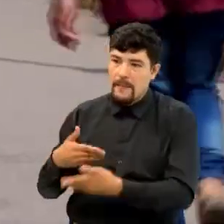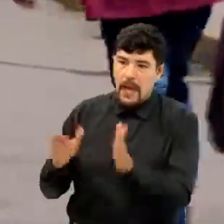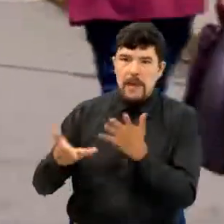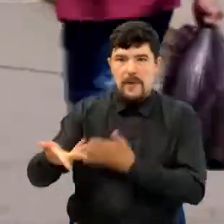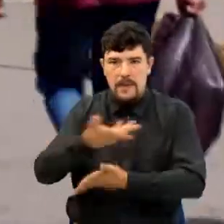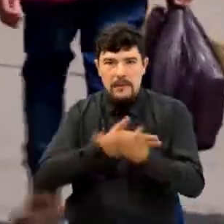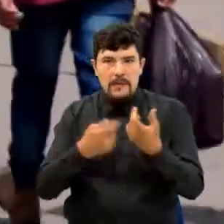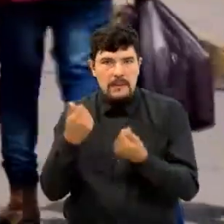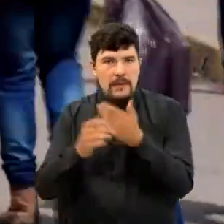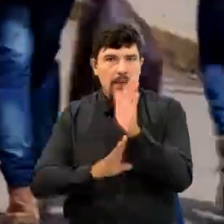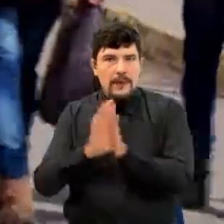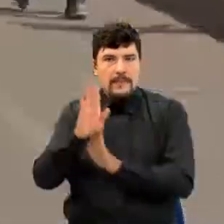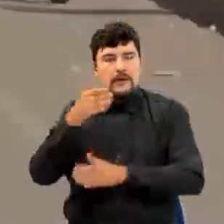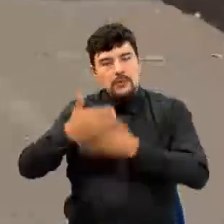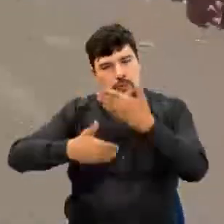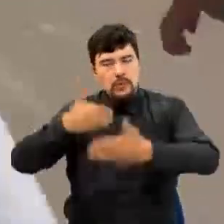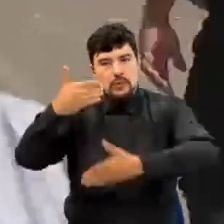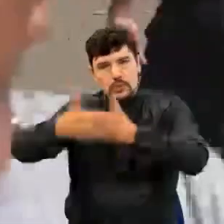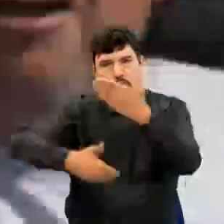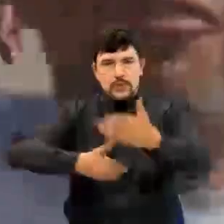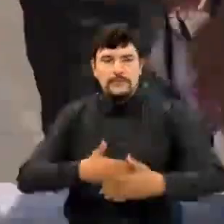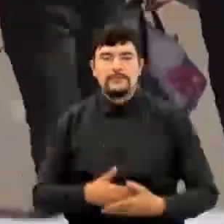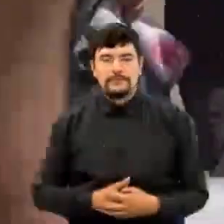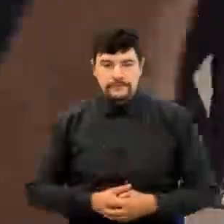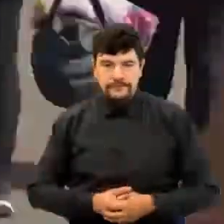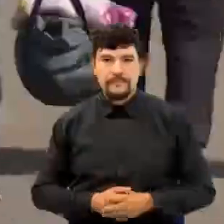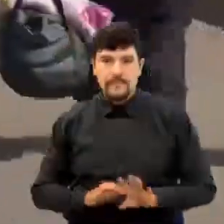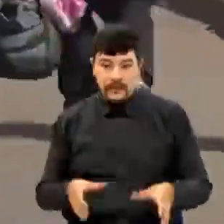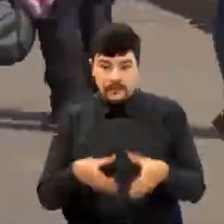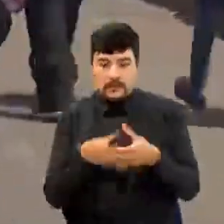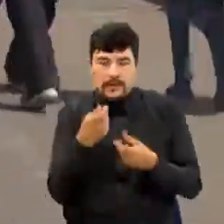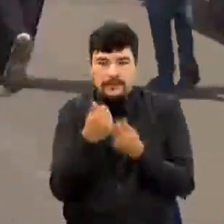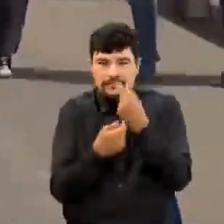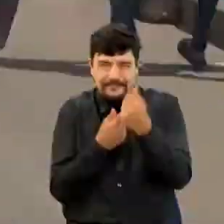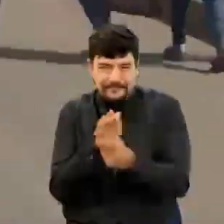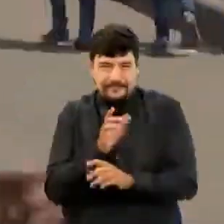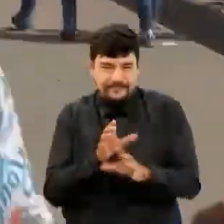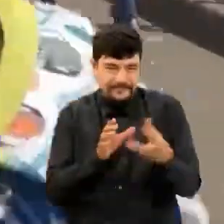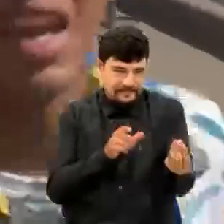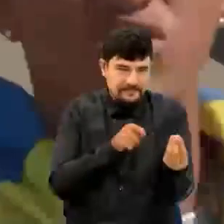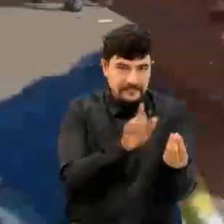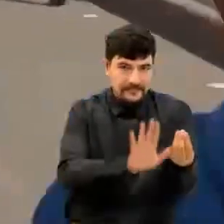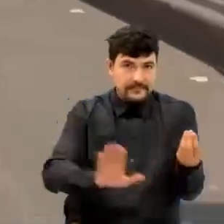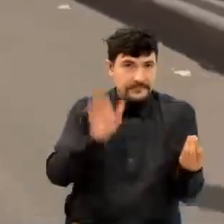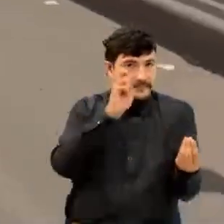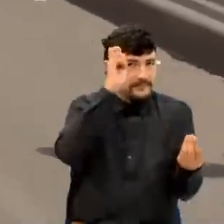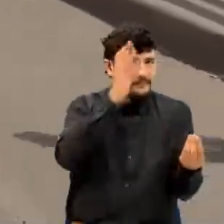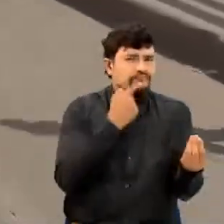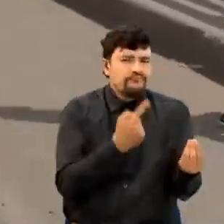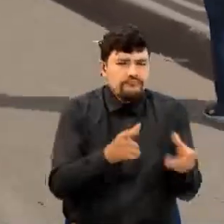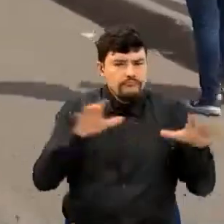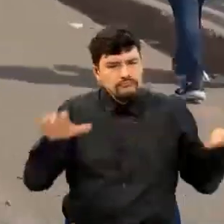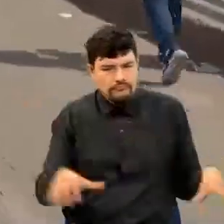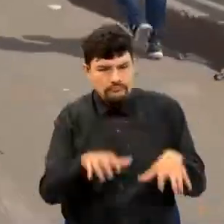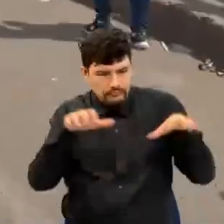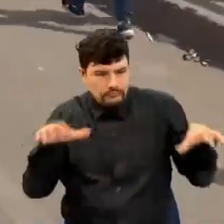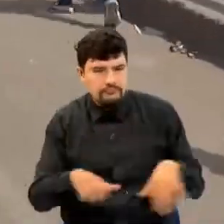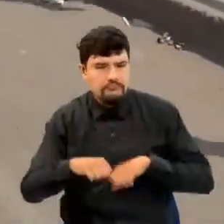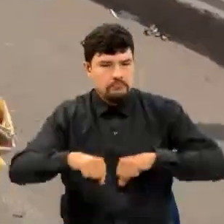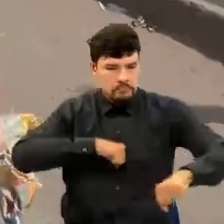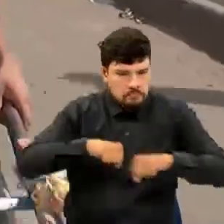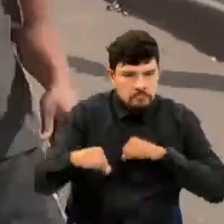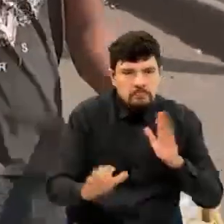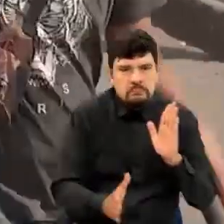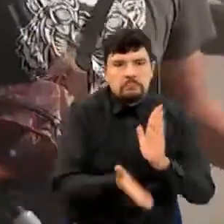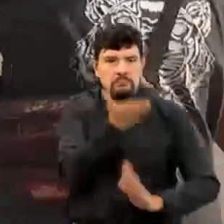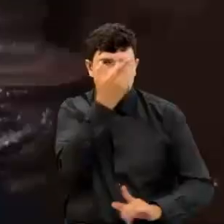internacionales Francisco de Paula Santander y Simón Bolívar, gremios económicos del departamento han indicado que sus actividades han tenido un